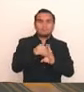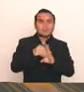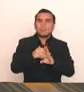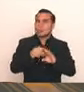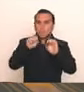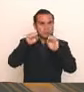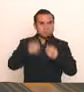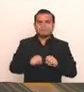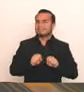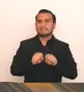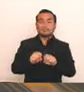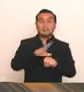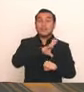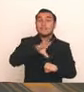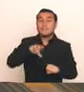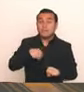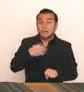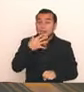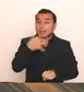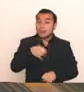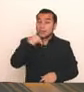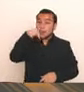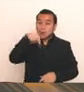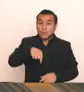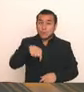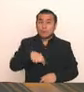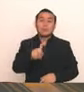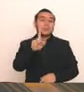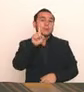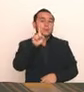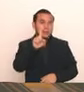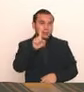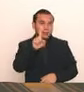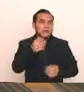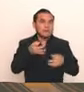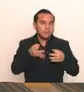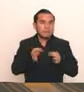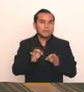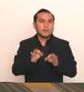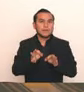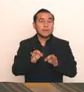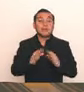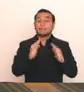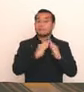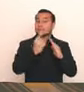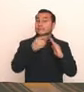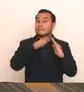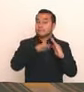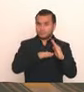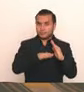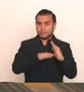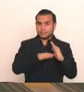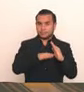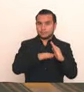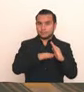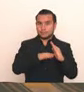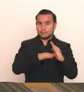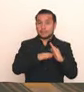queridos pero hoy por hoy sólo hay una forma de hacerlo en casa